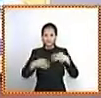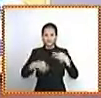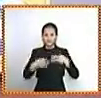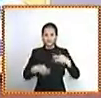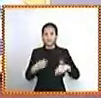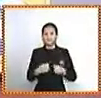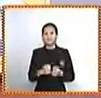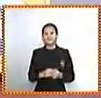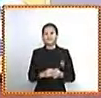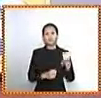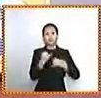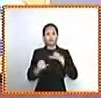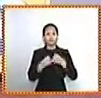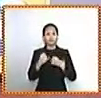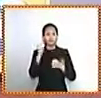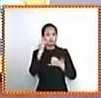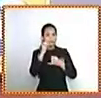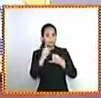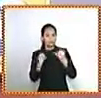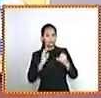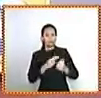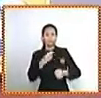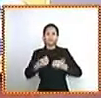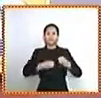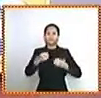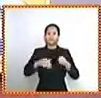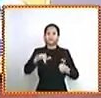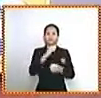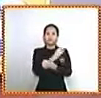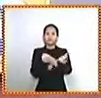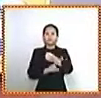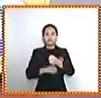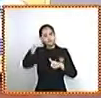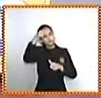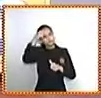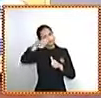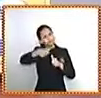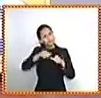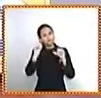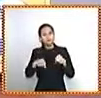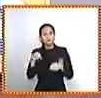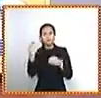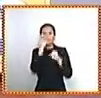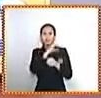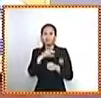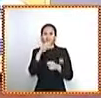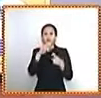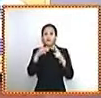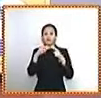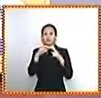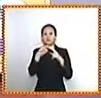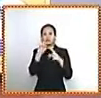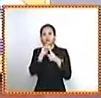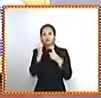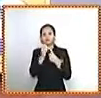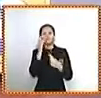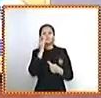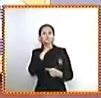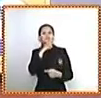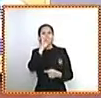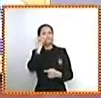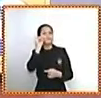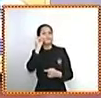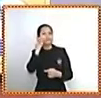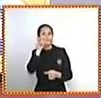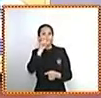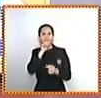felicidades. Jugadores, finalizamos esta emocionante tarde recordándoles que nos pueden seguir en nuestras redes sociales de Instagram, Facebook y Twitter como